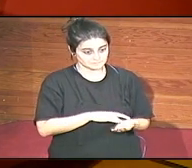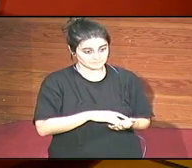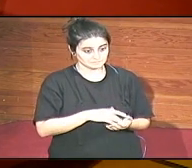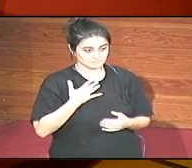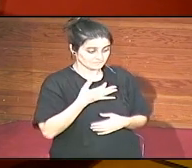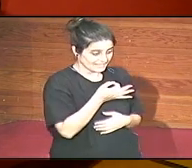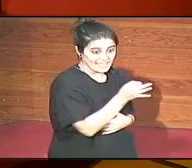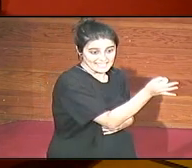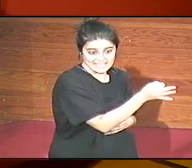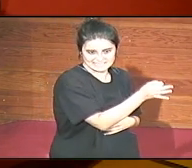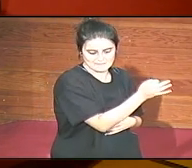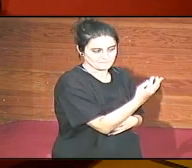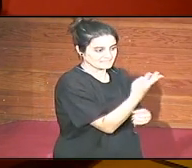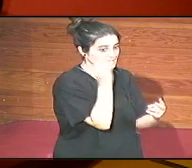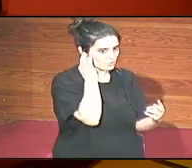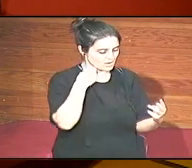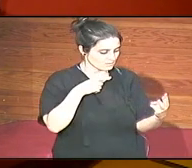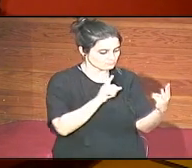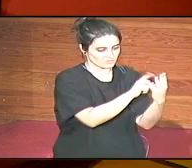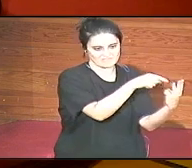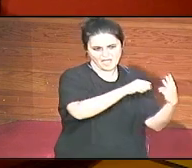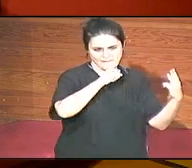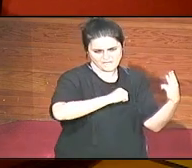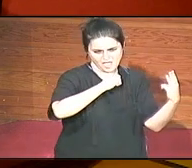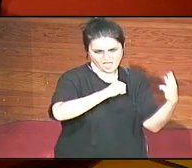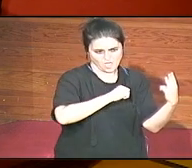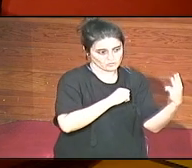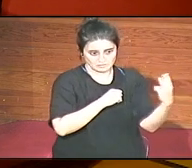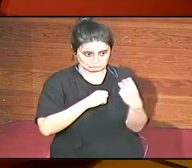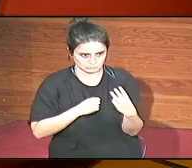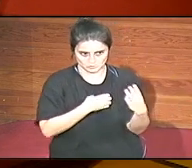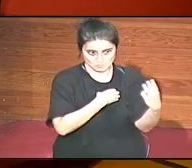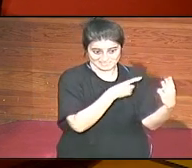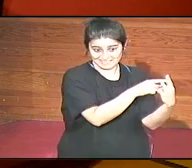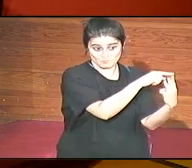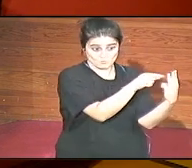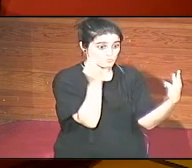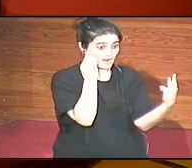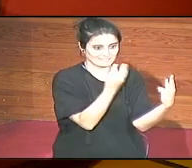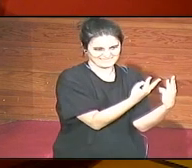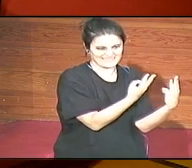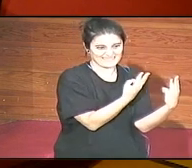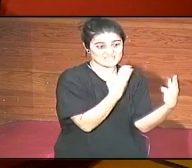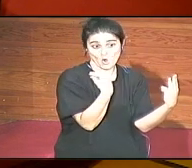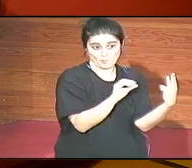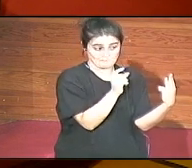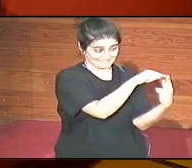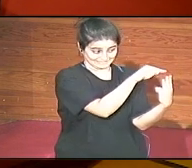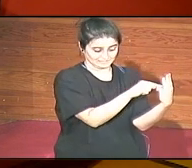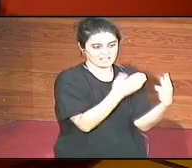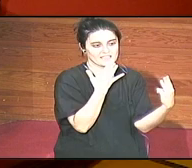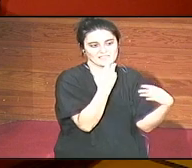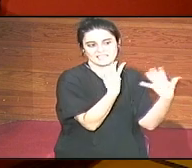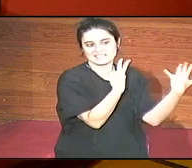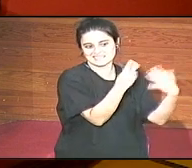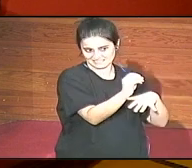una isla que no se podía mover porque demasiado ancianas eran tres mujeres de las más más joven tenía 70 años en el